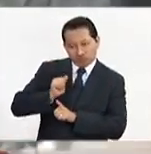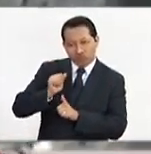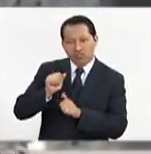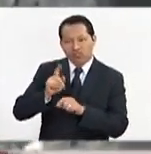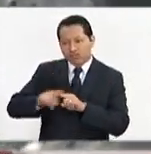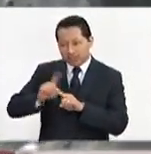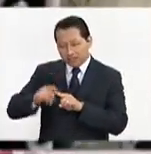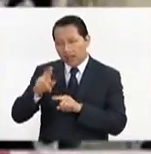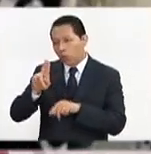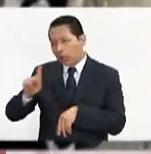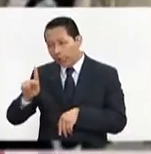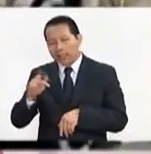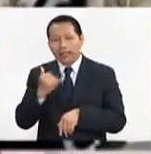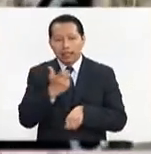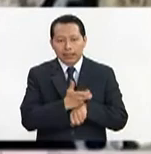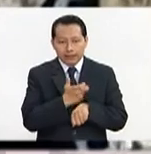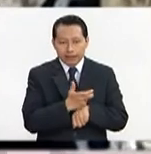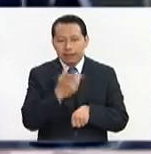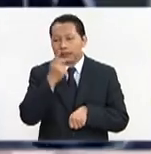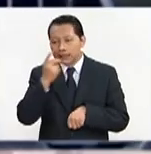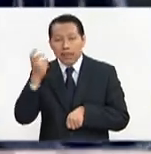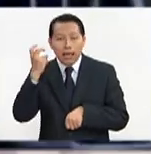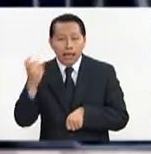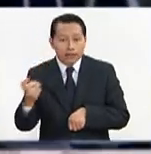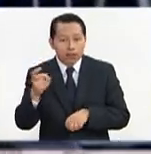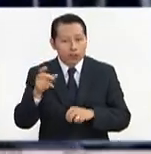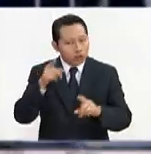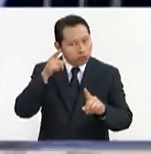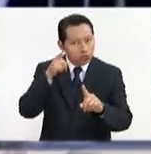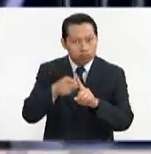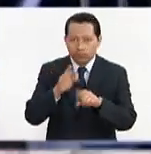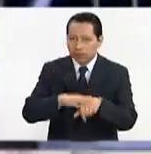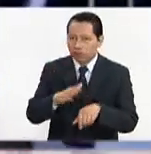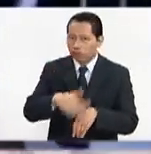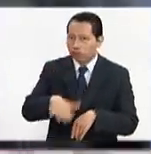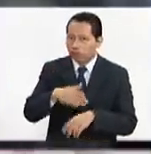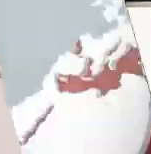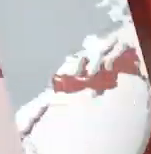los Estados Unidos lo enumeraran como uno de los objetivos más buscados.